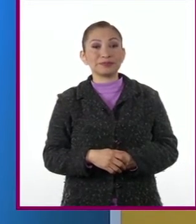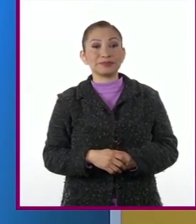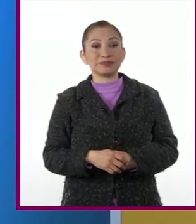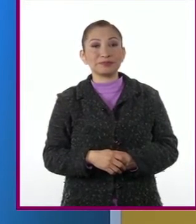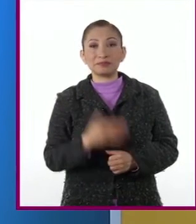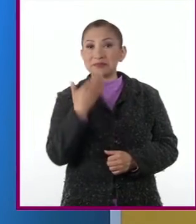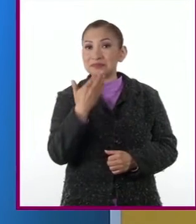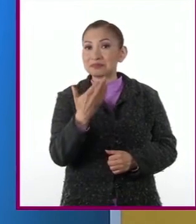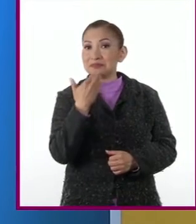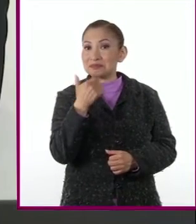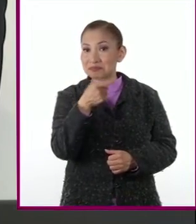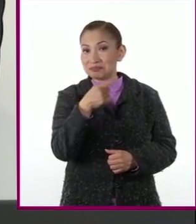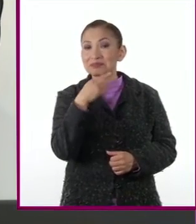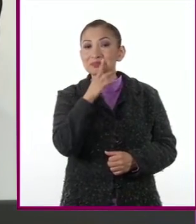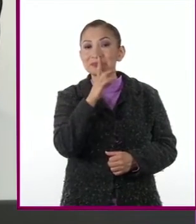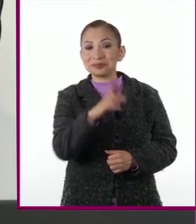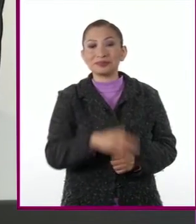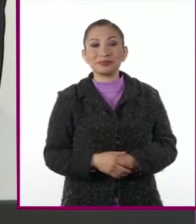Lo hiciste muy bien.